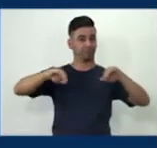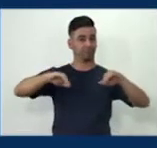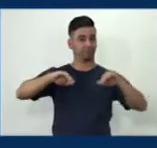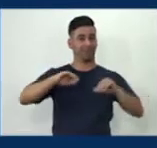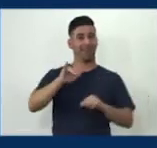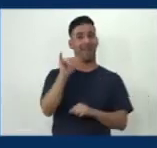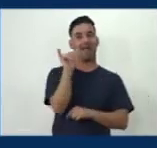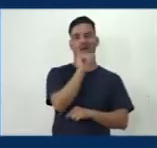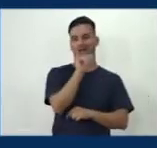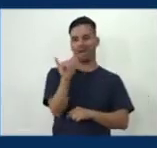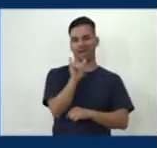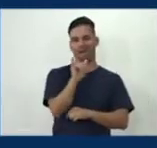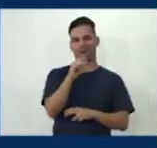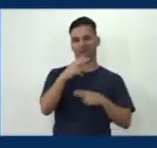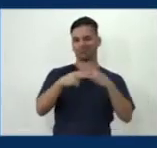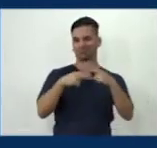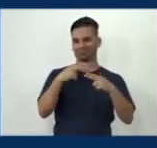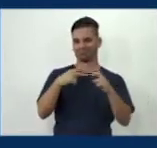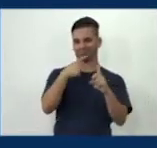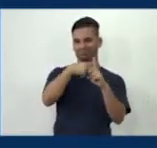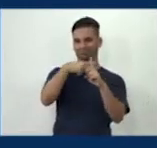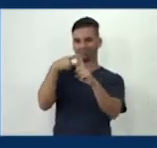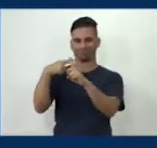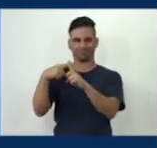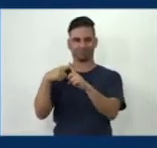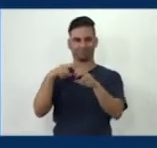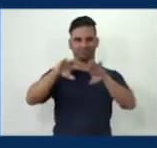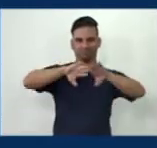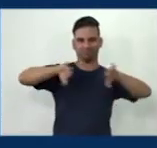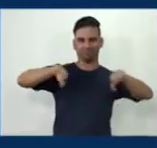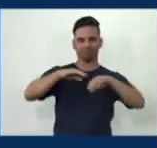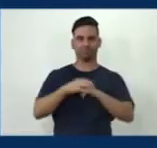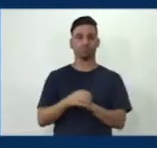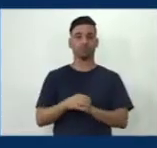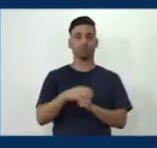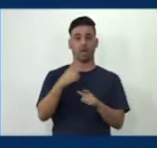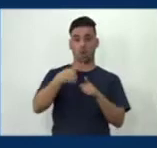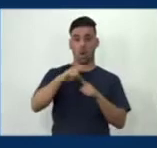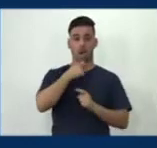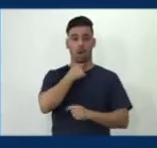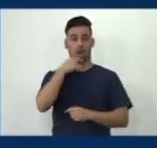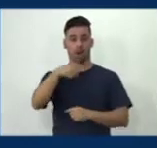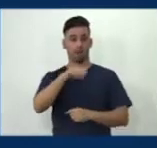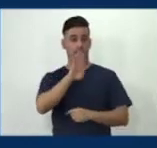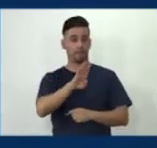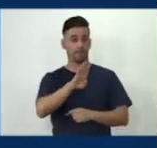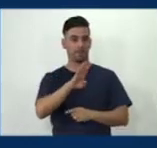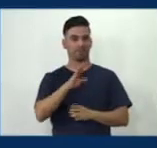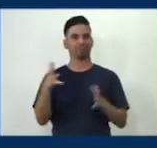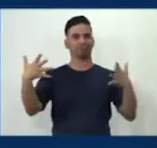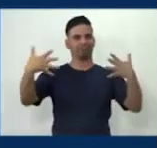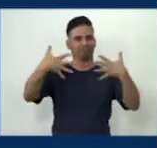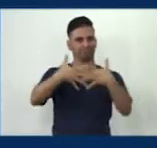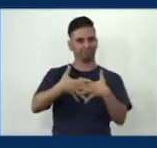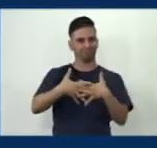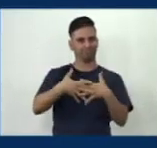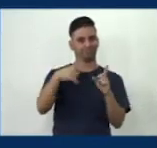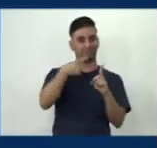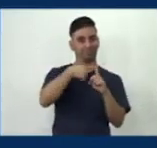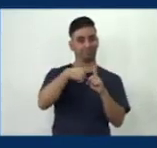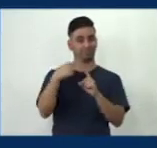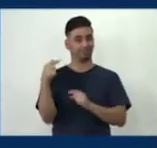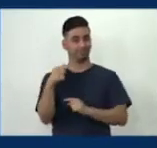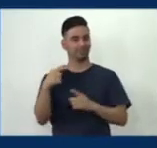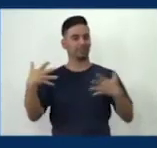magnéticos iguales se repelen, y en el B una atracción porque polos magnéticos diferentes se atraen.